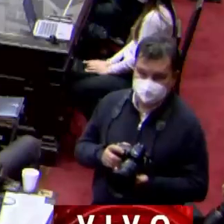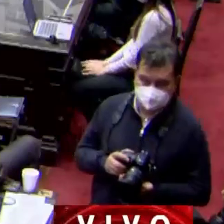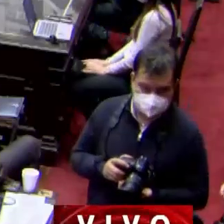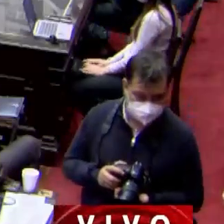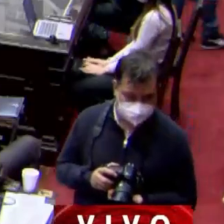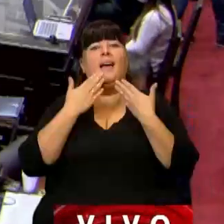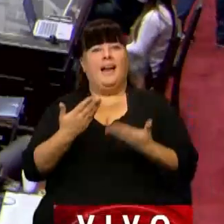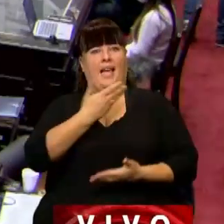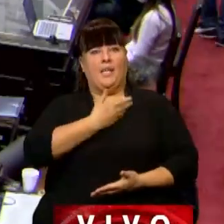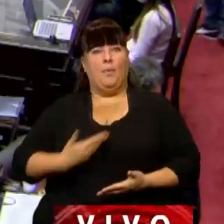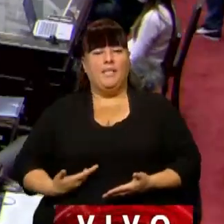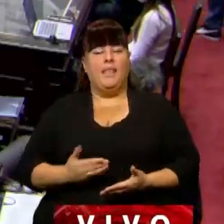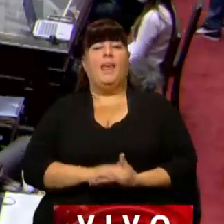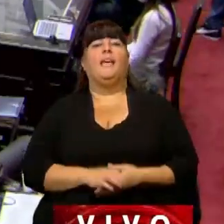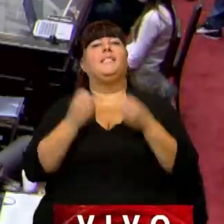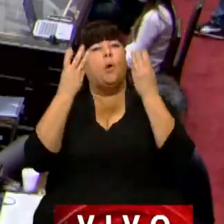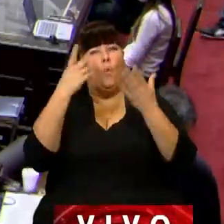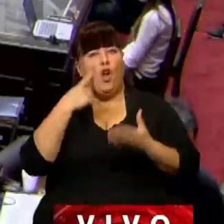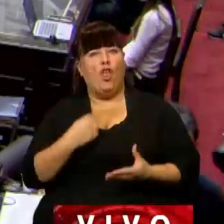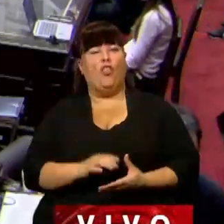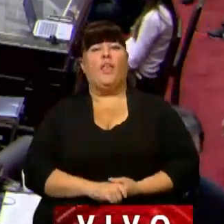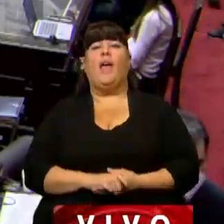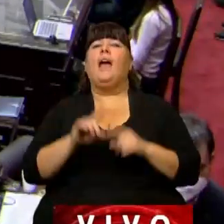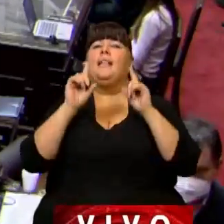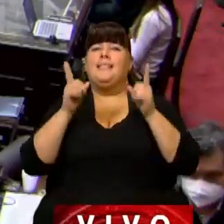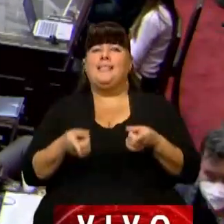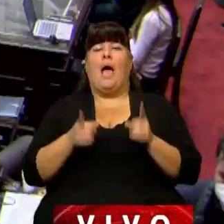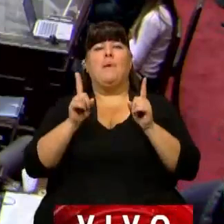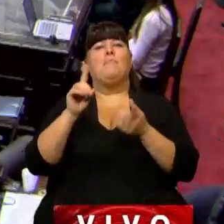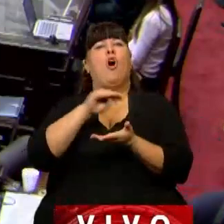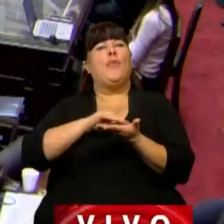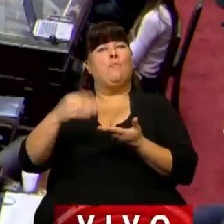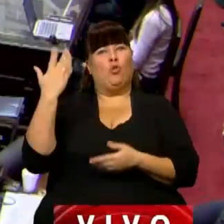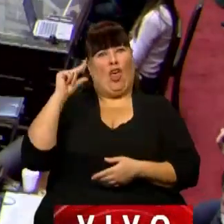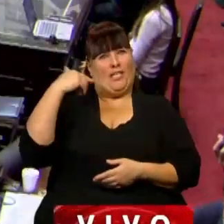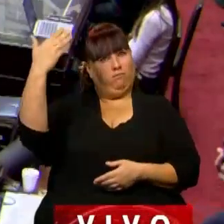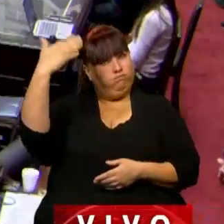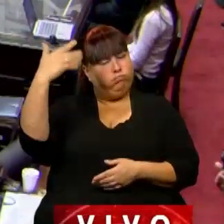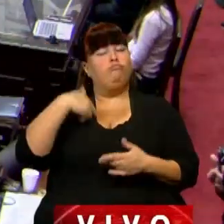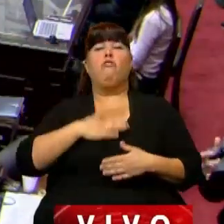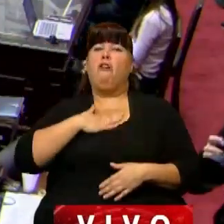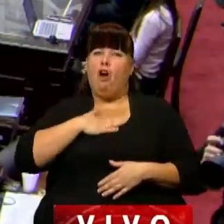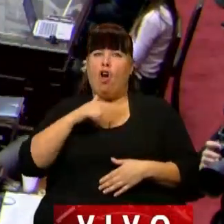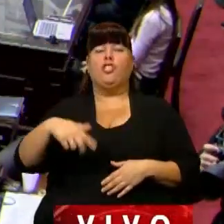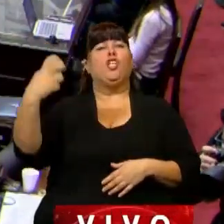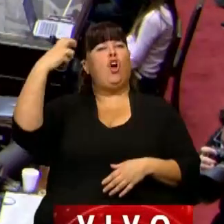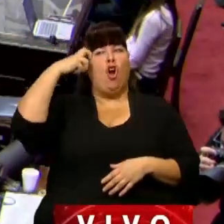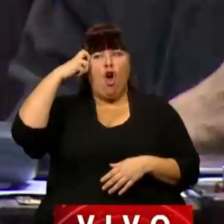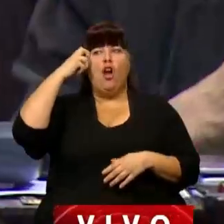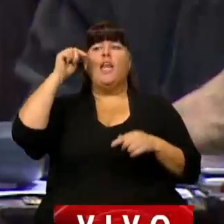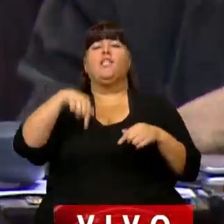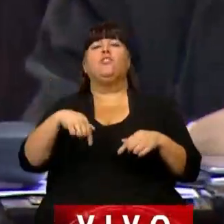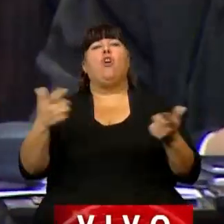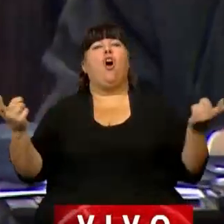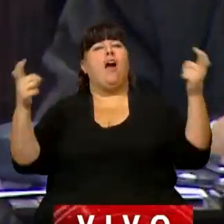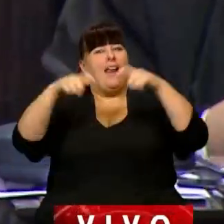Gracias, señor presidente. Buenos días. También como el diputado preopinante celebro que el Congreso se